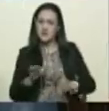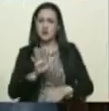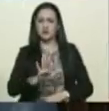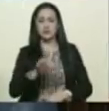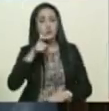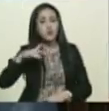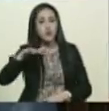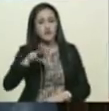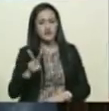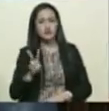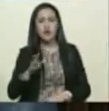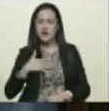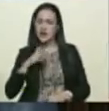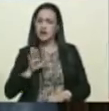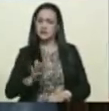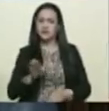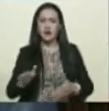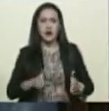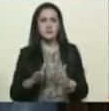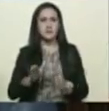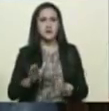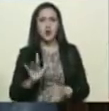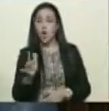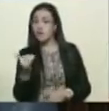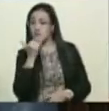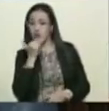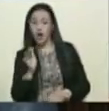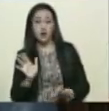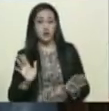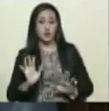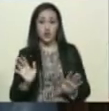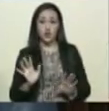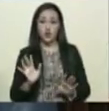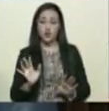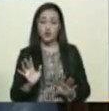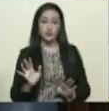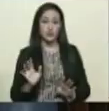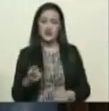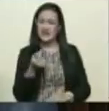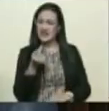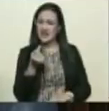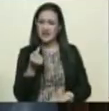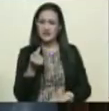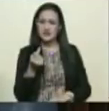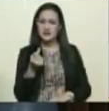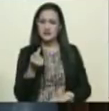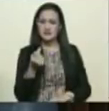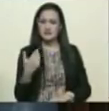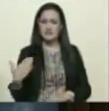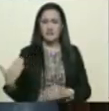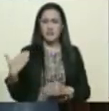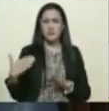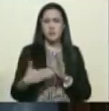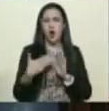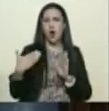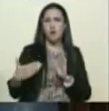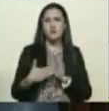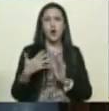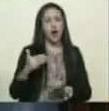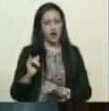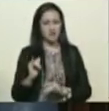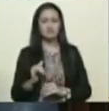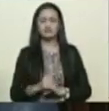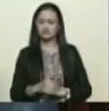también nadie hay que entorpecer a esta labor amenazas a granel